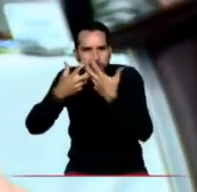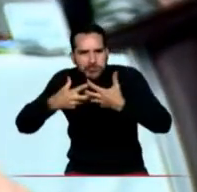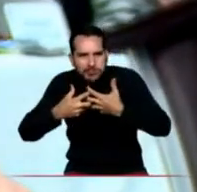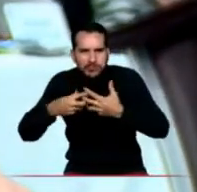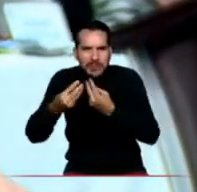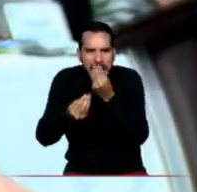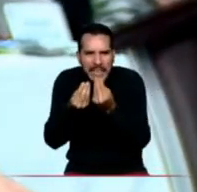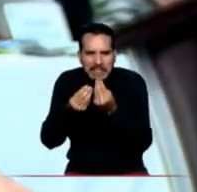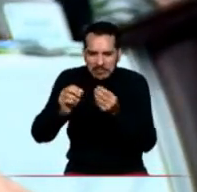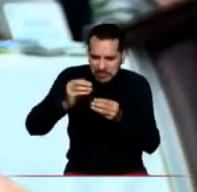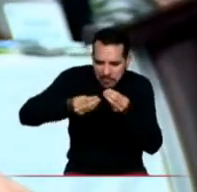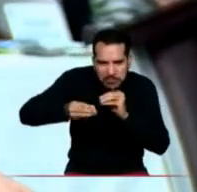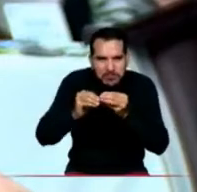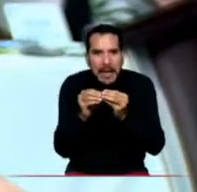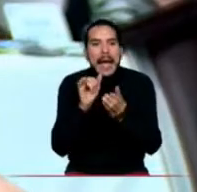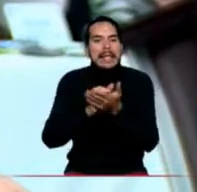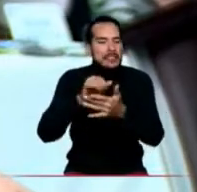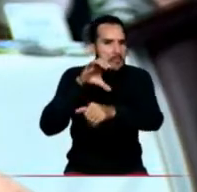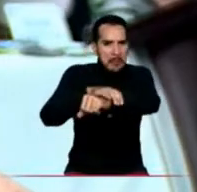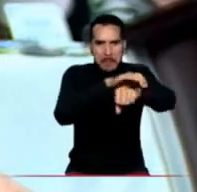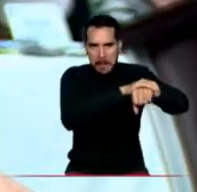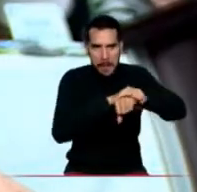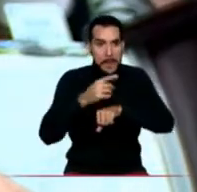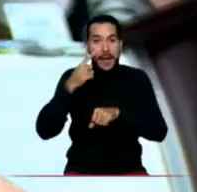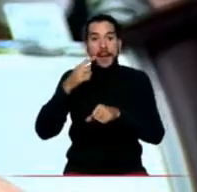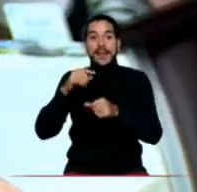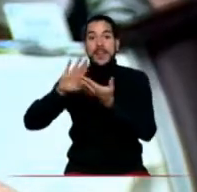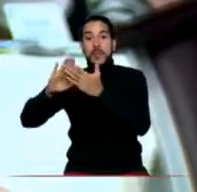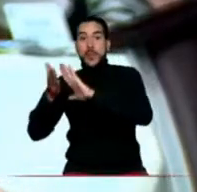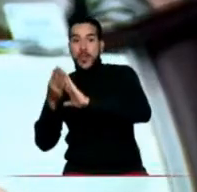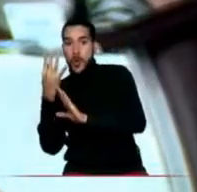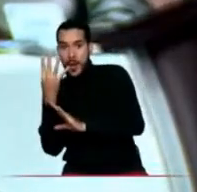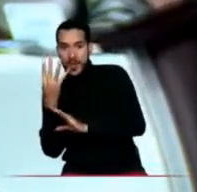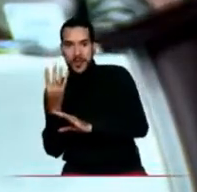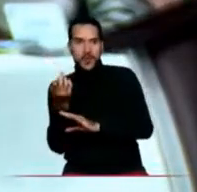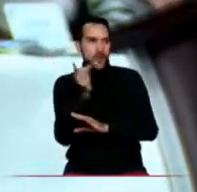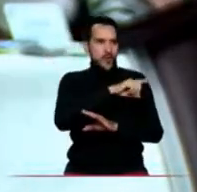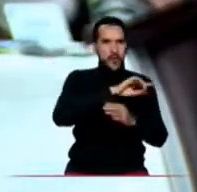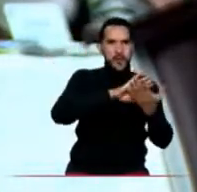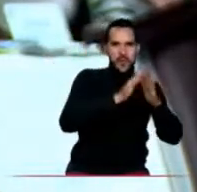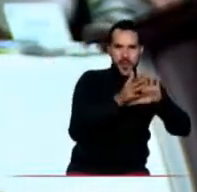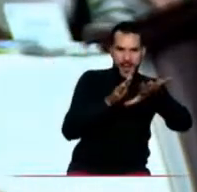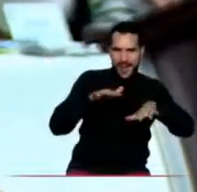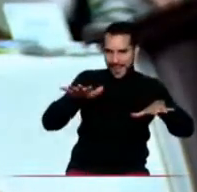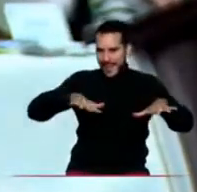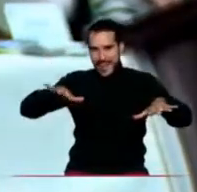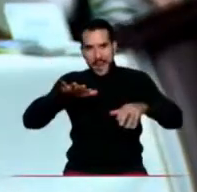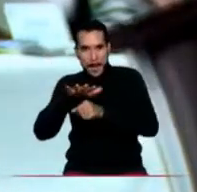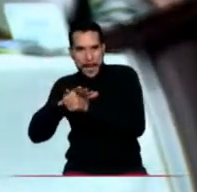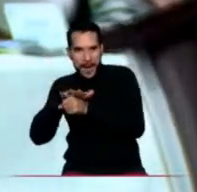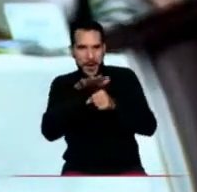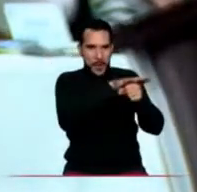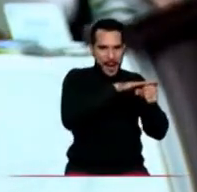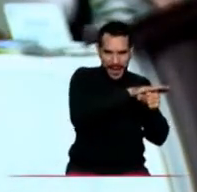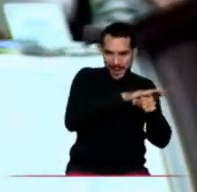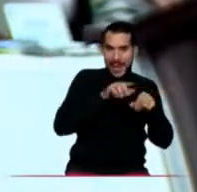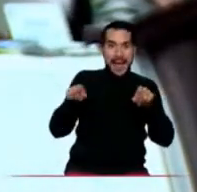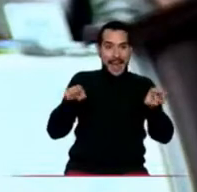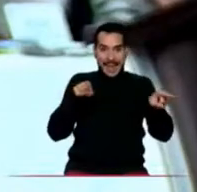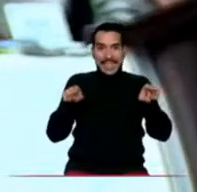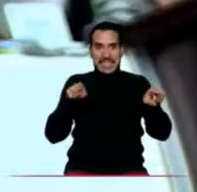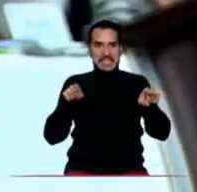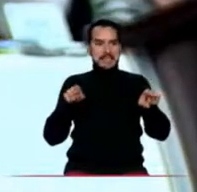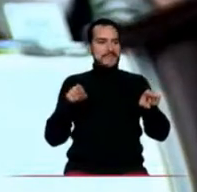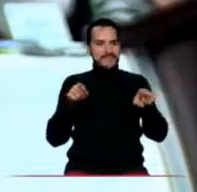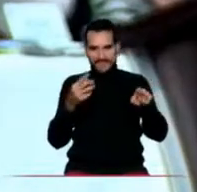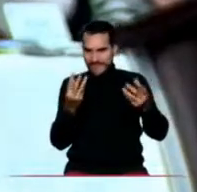Comuna 21, Barrio de Cepaz, y Comuna 4, San Francisco, Barrios Popular, Isla de Isla. Ellos afectaban entornos